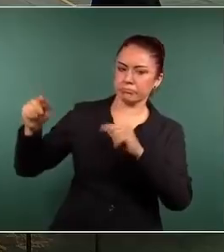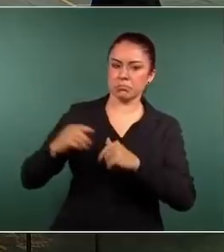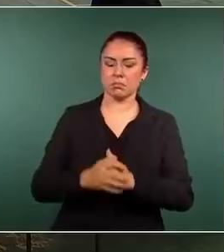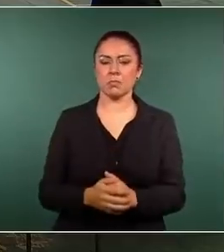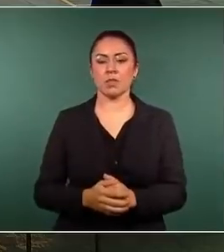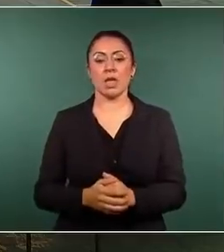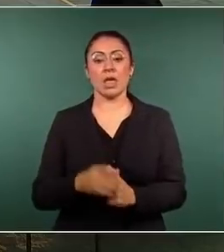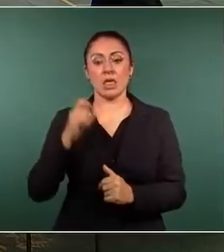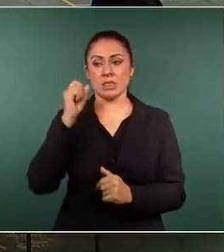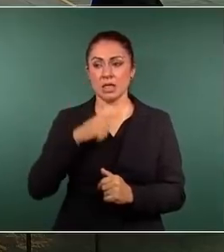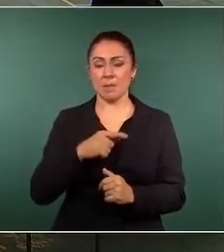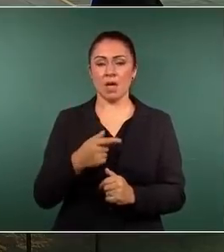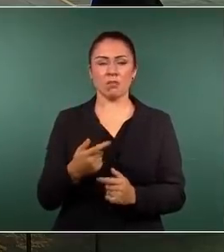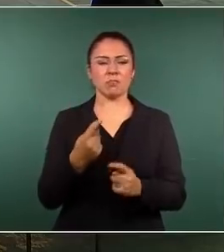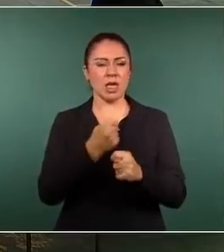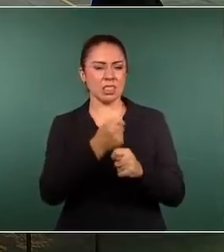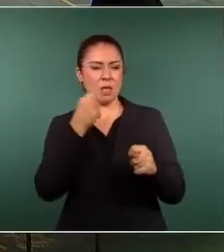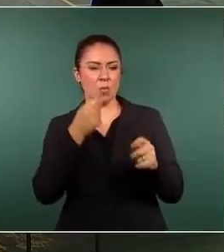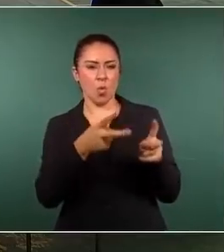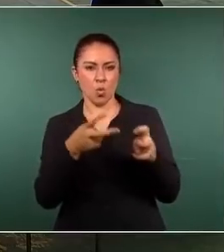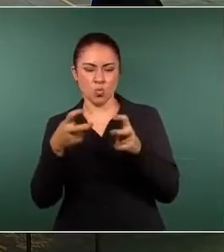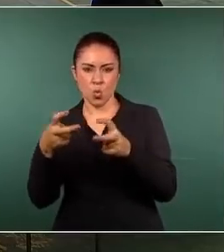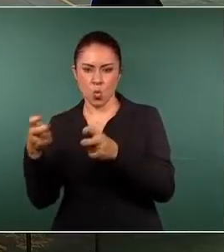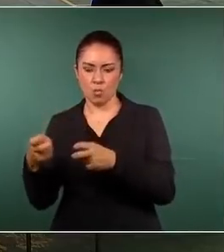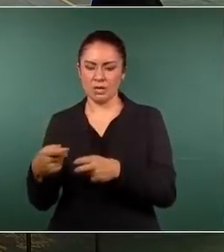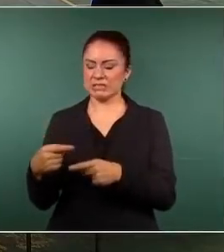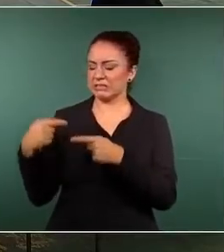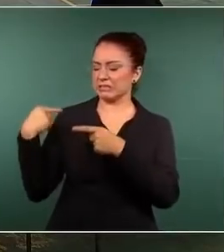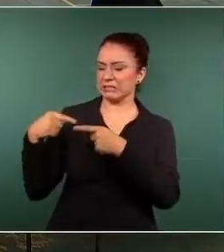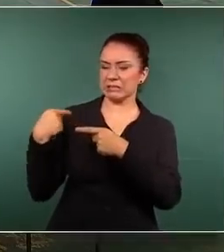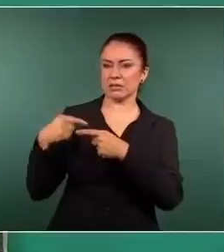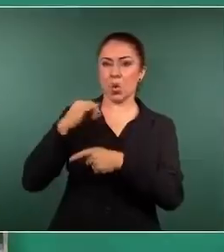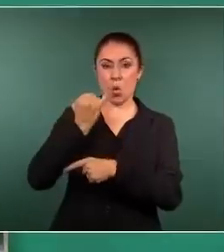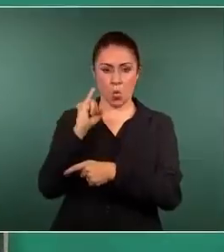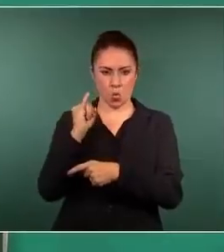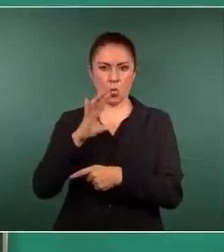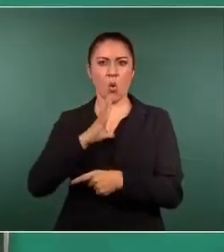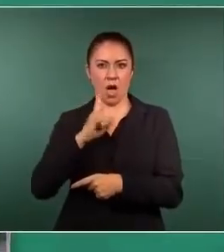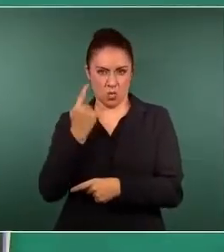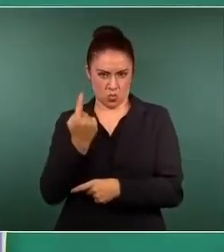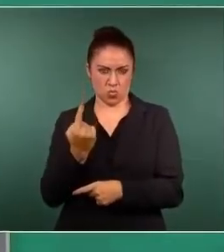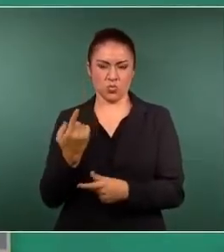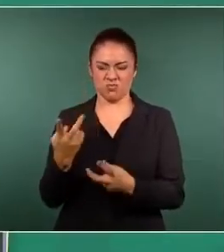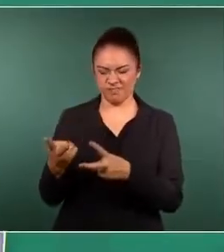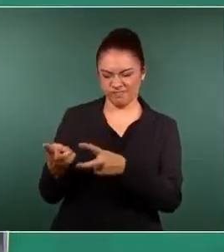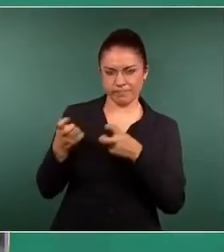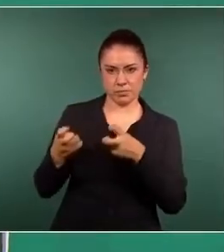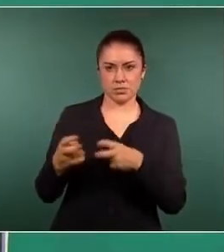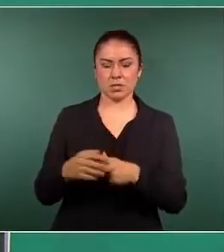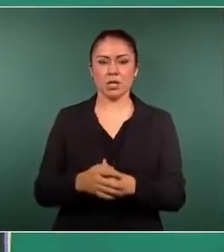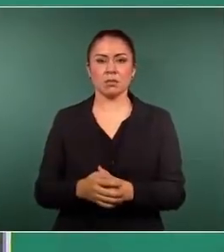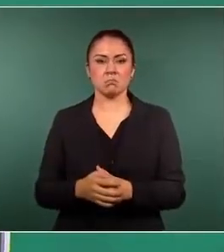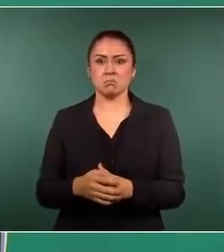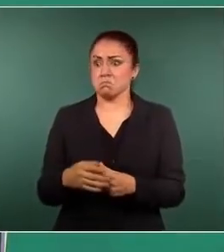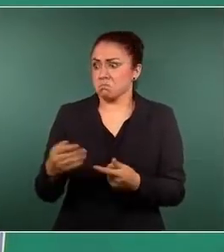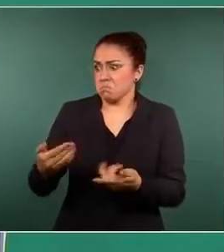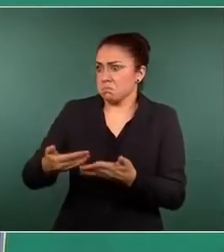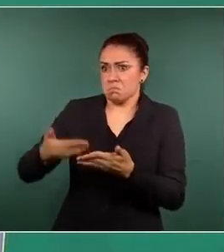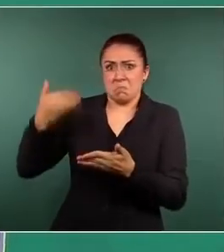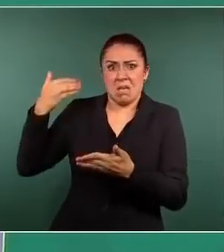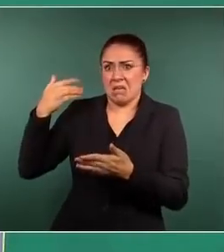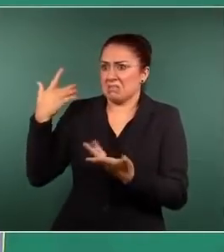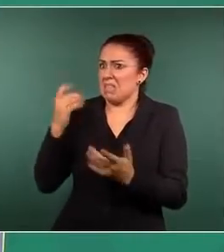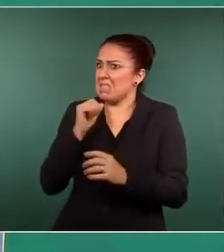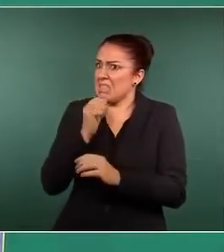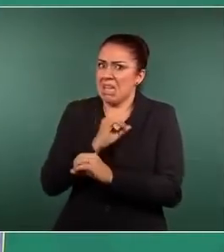pc apenas en el mes de junio hubo uno cuando todo el año han estado sin